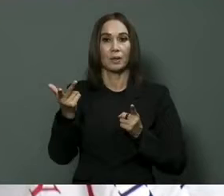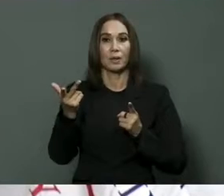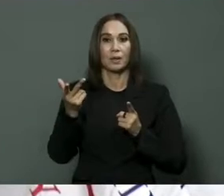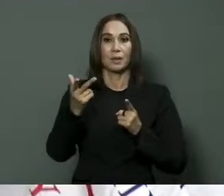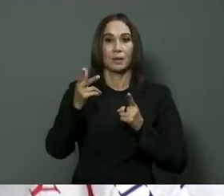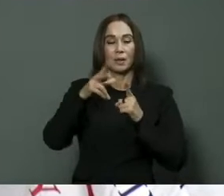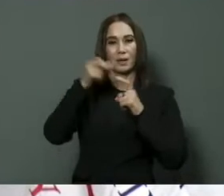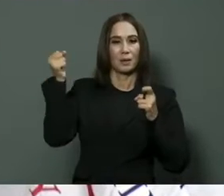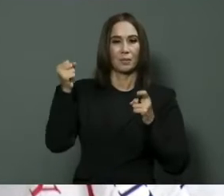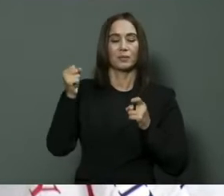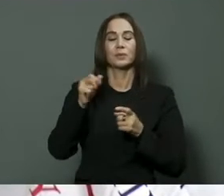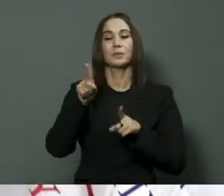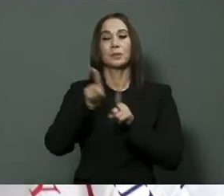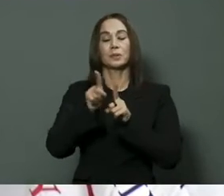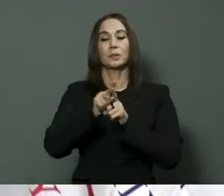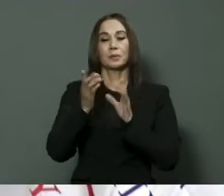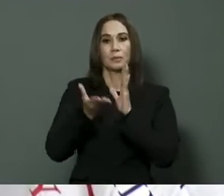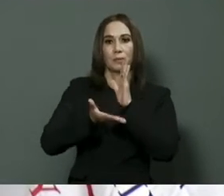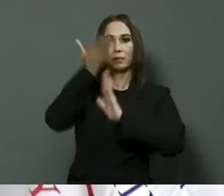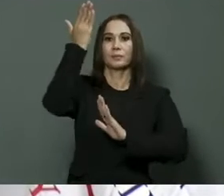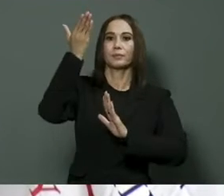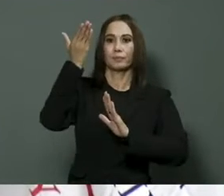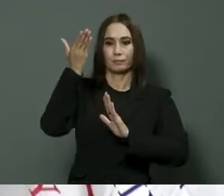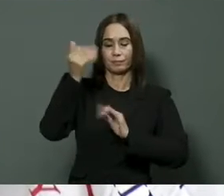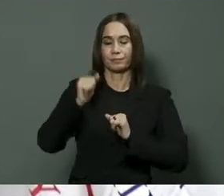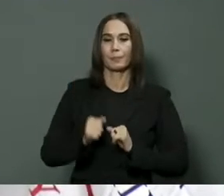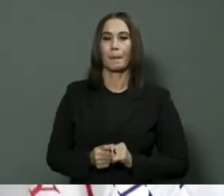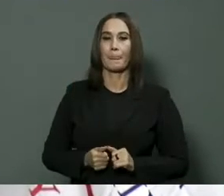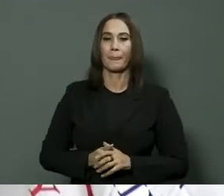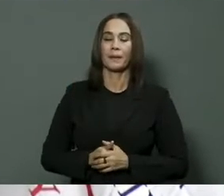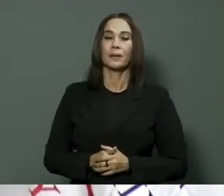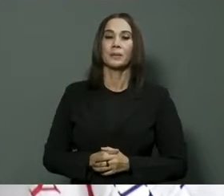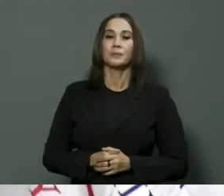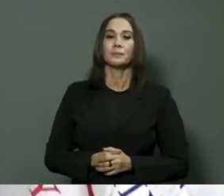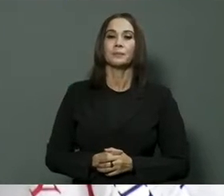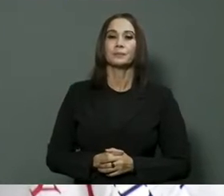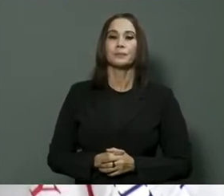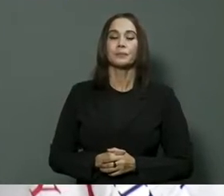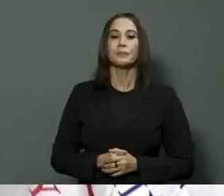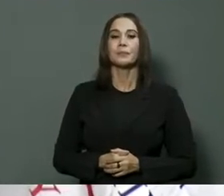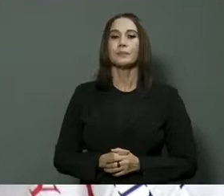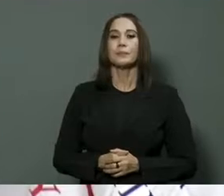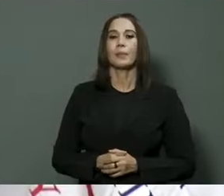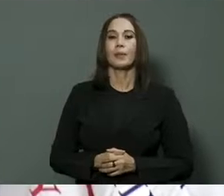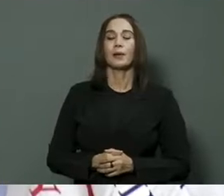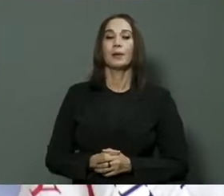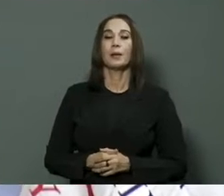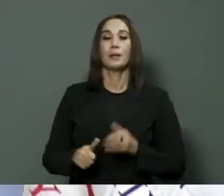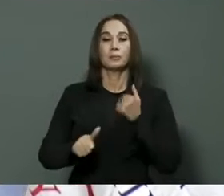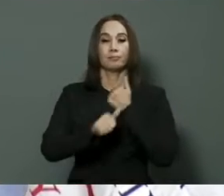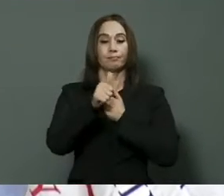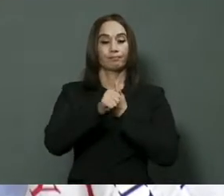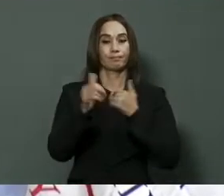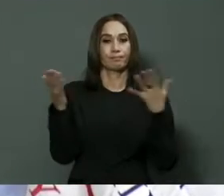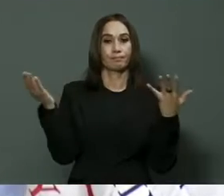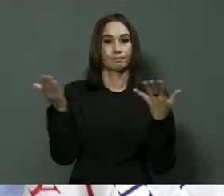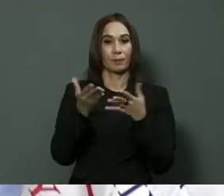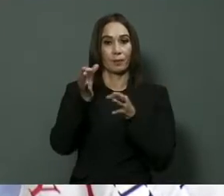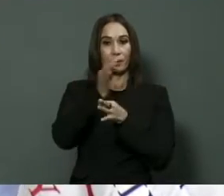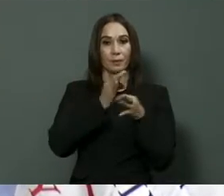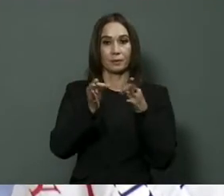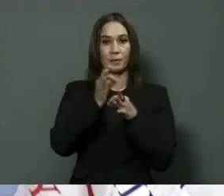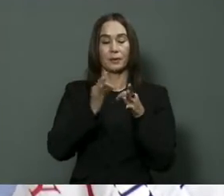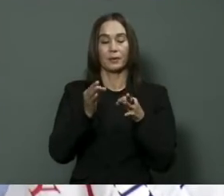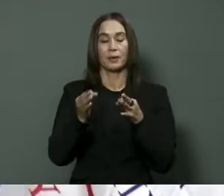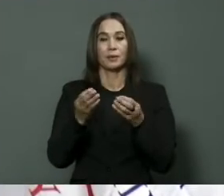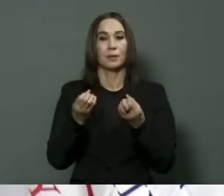sexuales presentaron una tendencia creciente en el tiempo. La victimización en general duplica el porcentaje